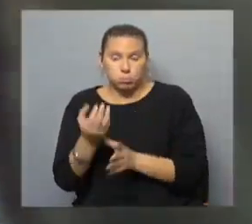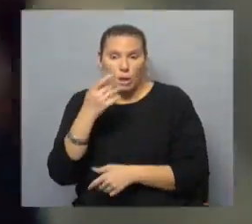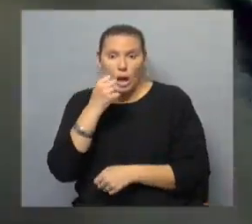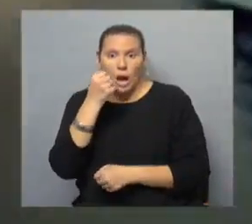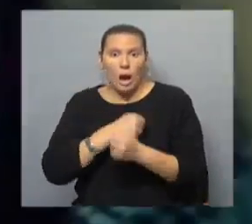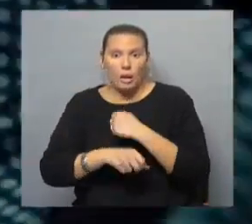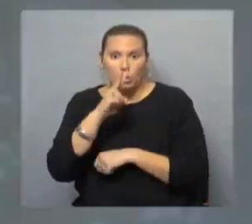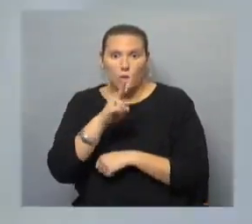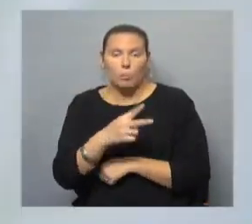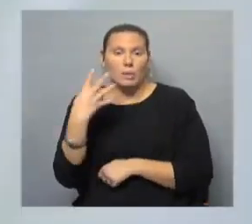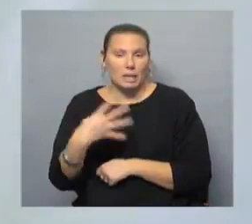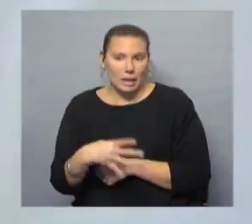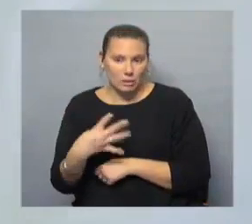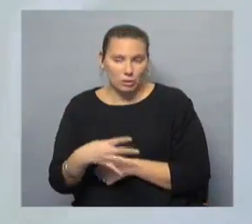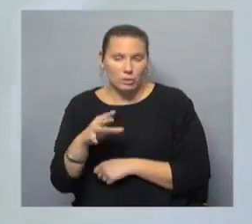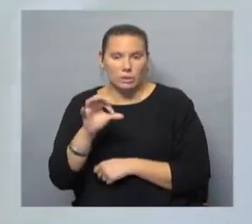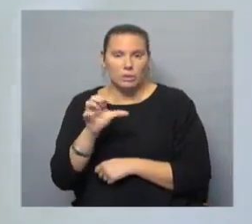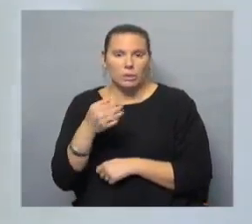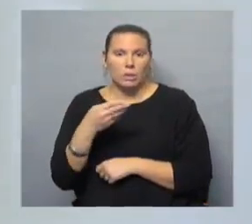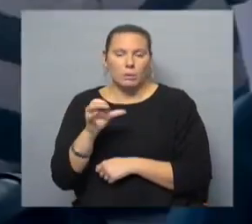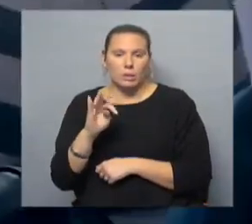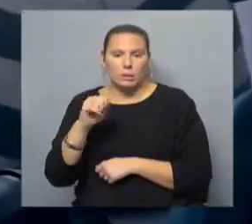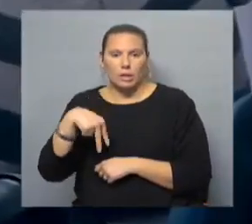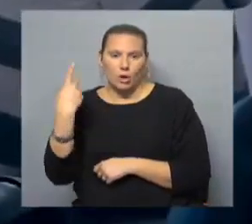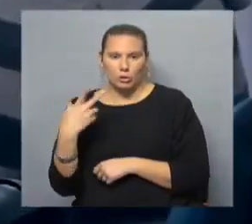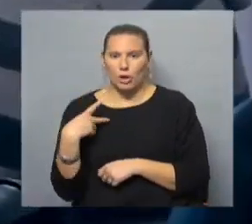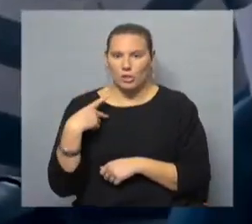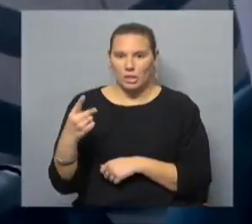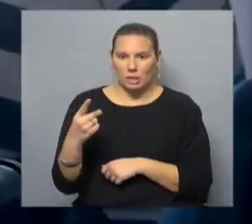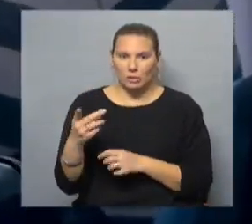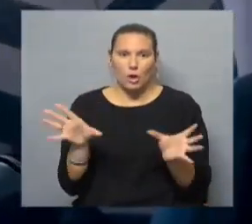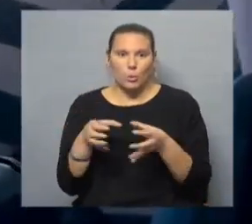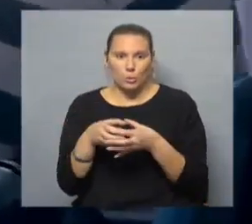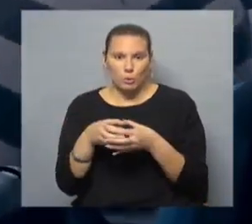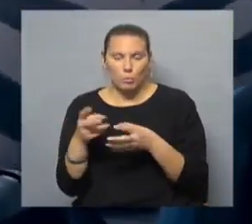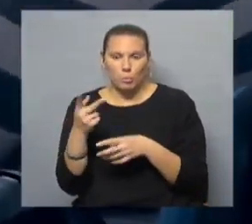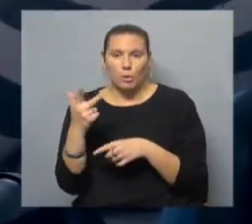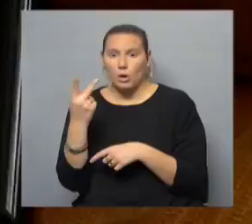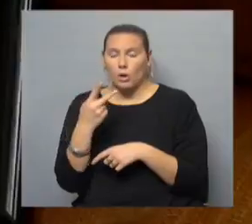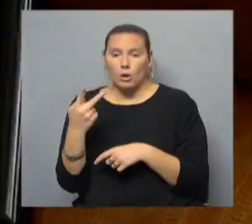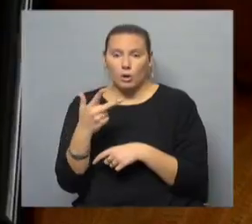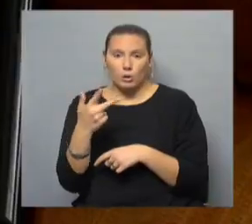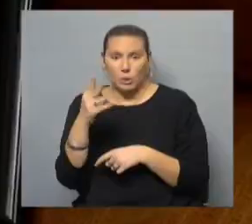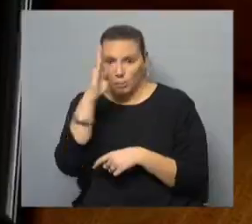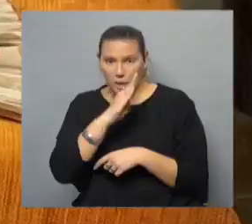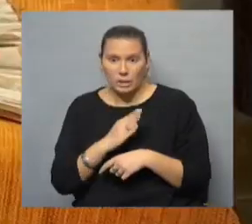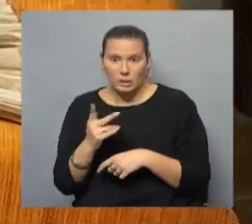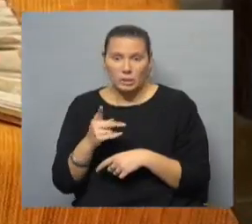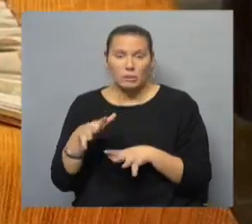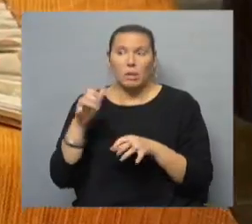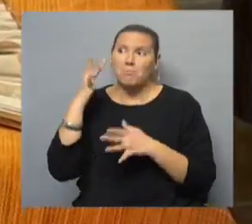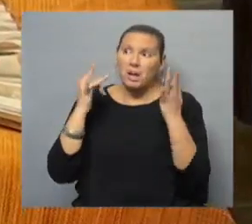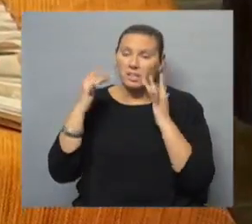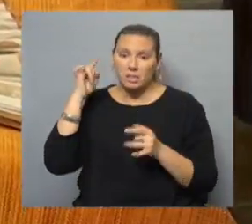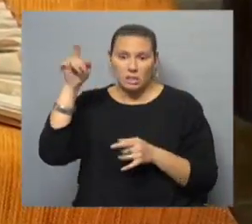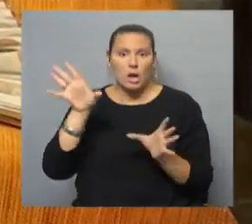año 2014 con Sebastián Báez, que es el otro director de la compañía. Estábamos en Río de Janeiro. Estábamos haciendo una residencia artística